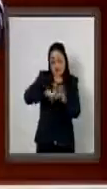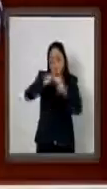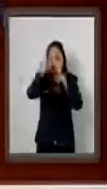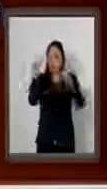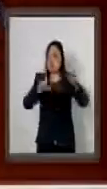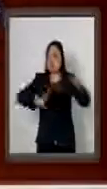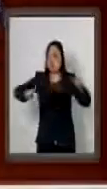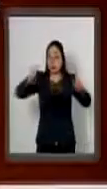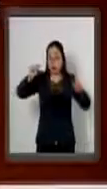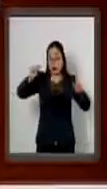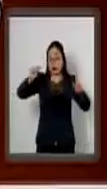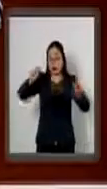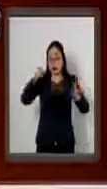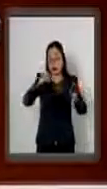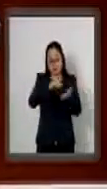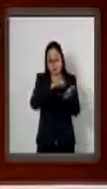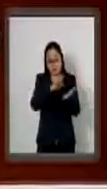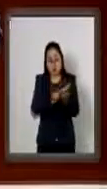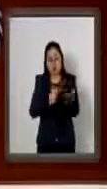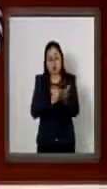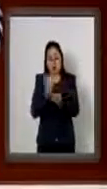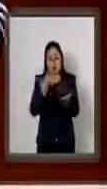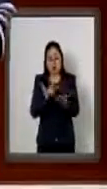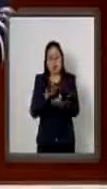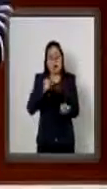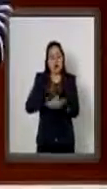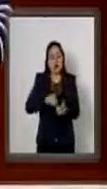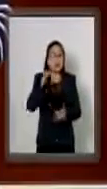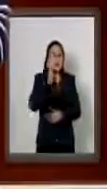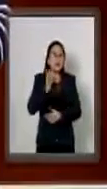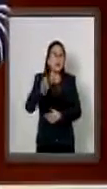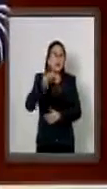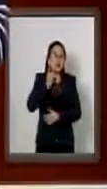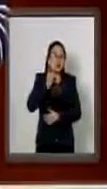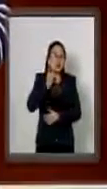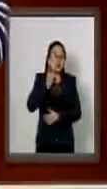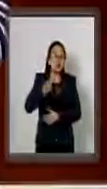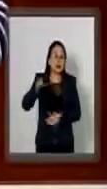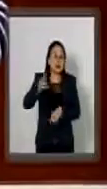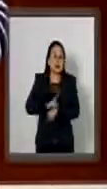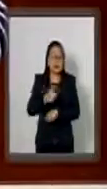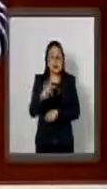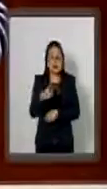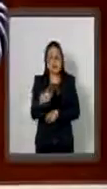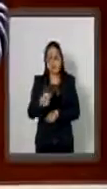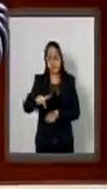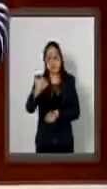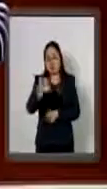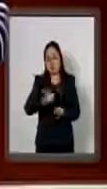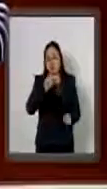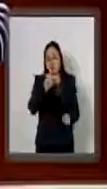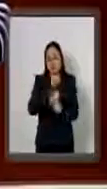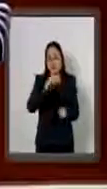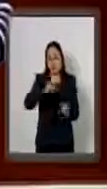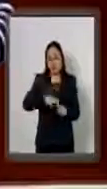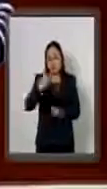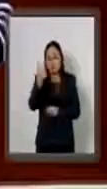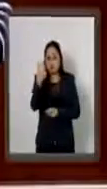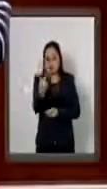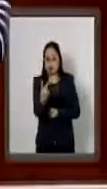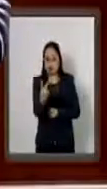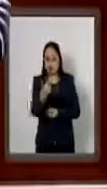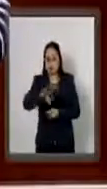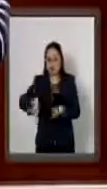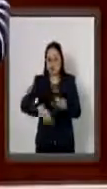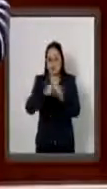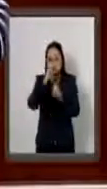lo establece el dictamen aprobado por la Cámara de Diputados el 12 de diciembre de 2002, por el que se adiciona